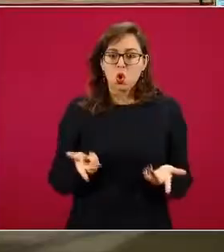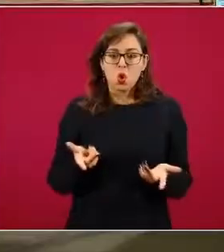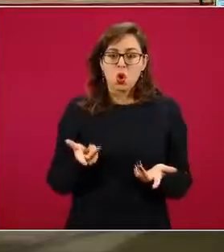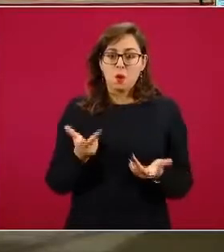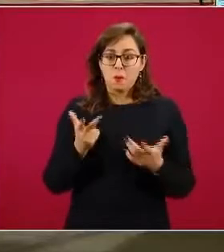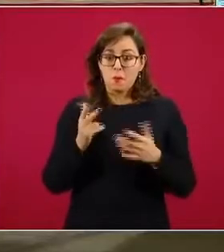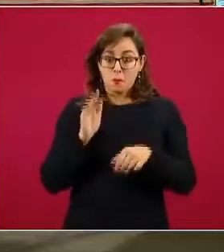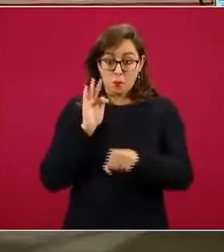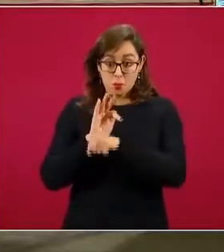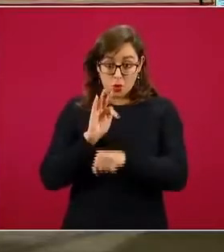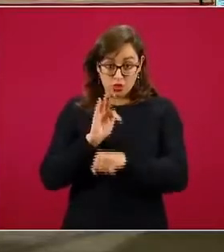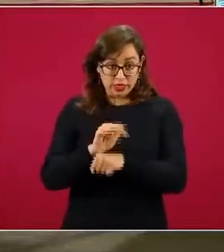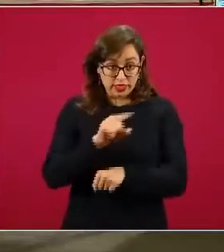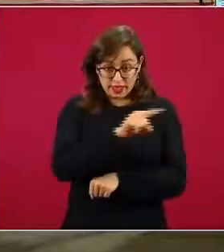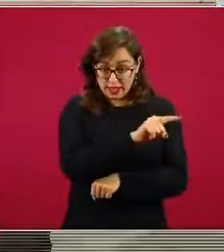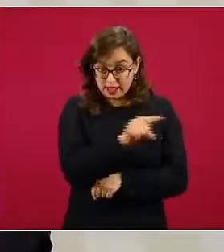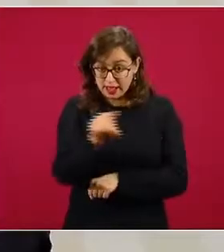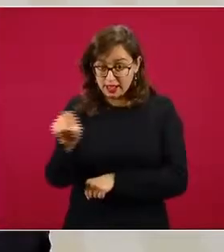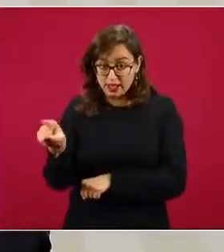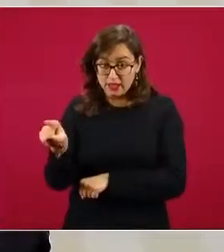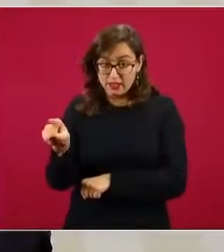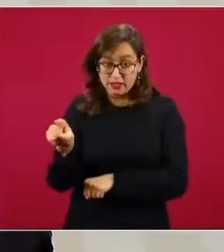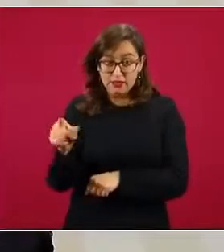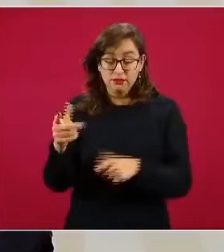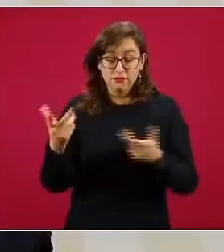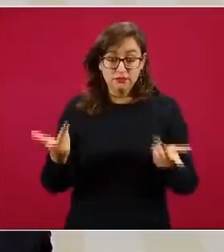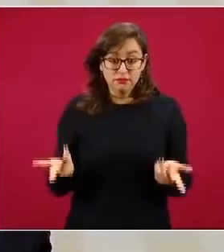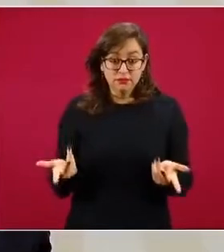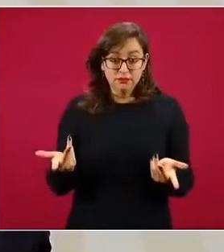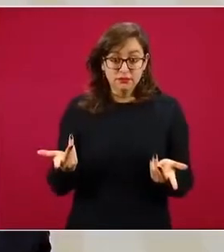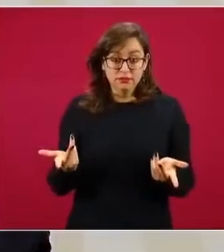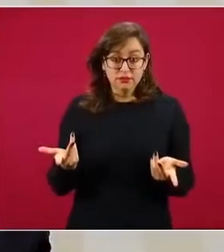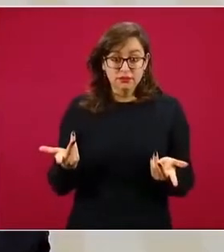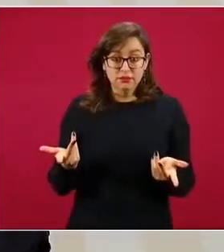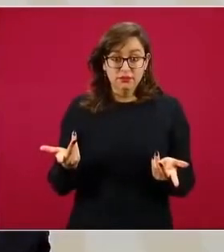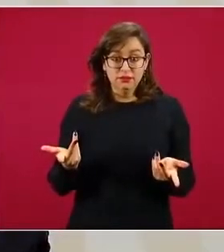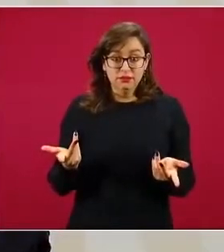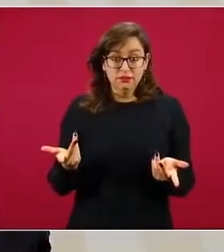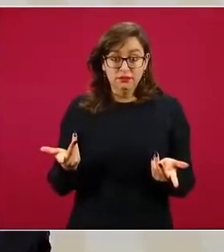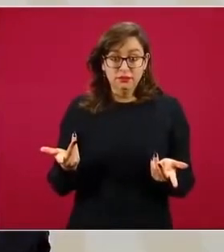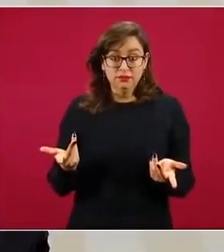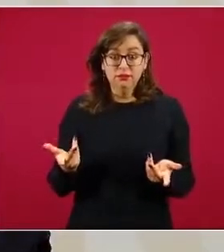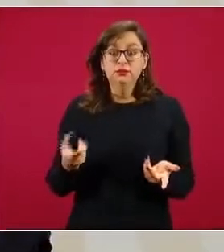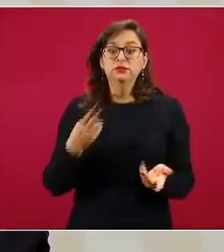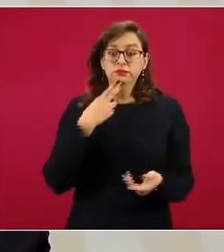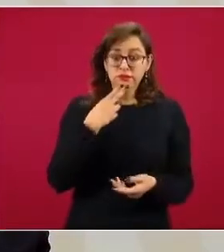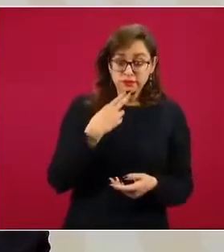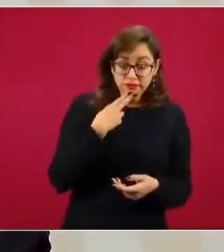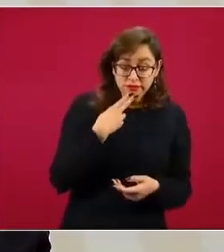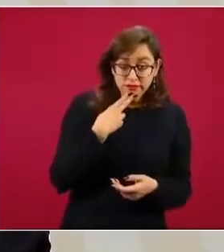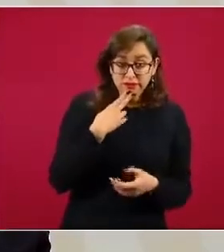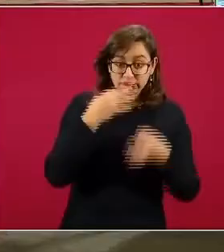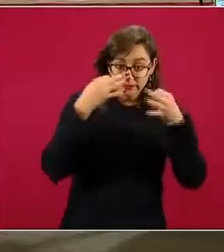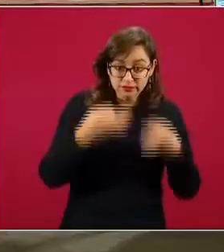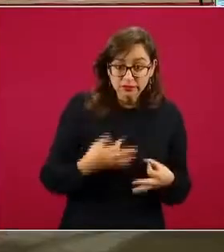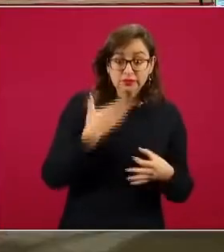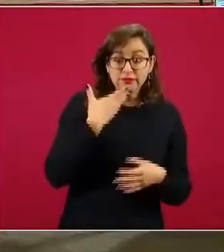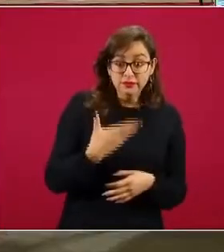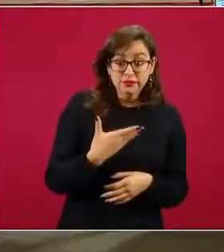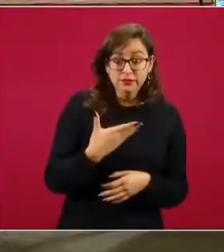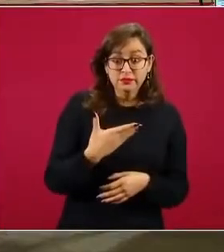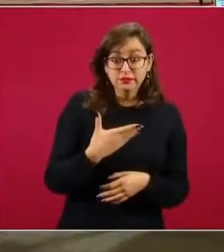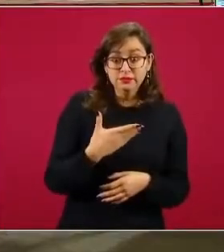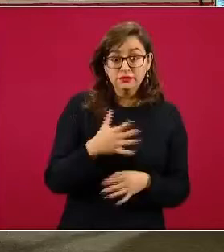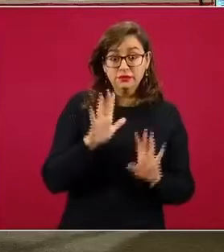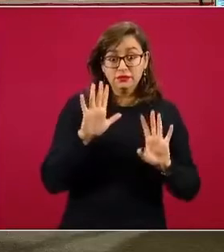de proteger, como dice el doctor López-Gatell también, de que sirva para lo que sirve, aunque luego